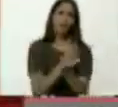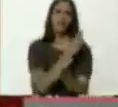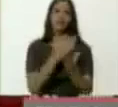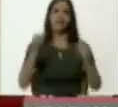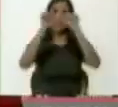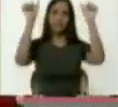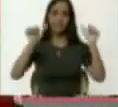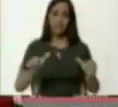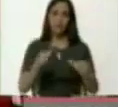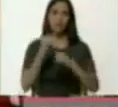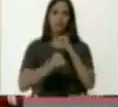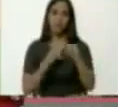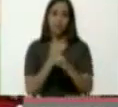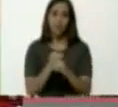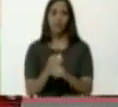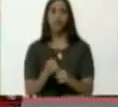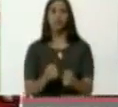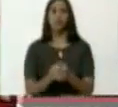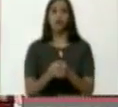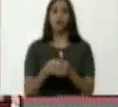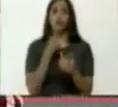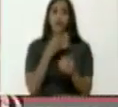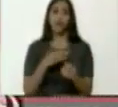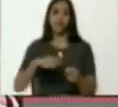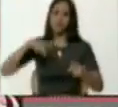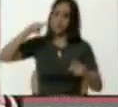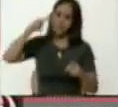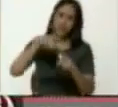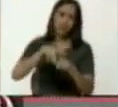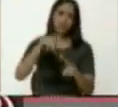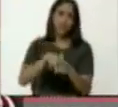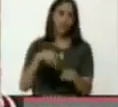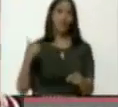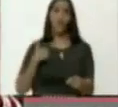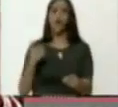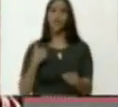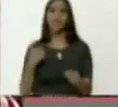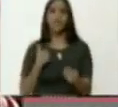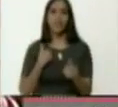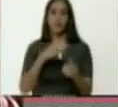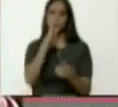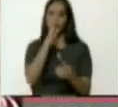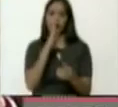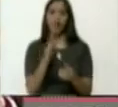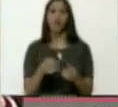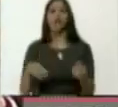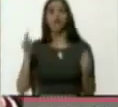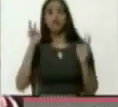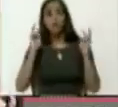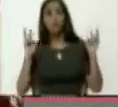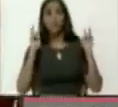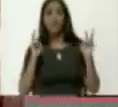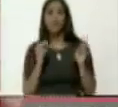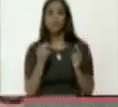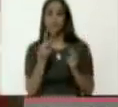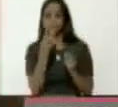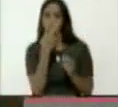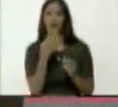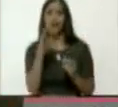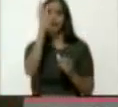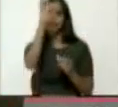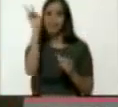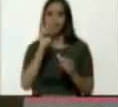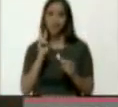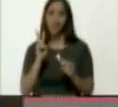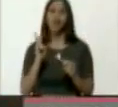internacional, la cacería de brujas que tienen de cualquier cuenta que supuestamente vuela al Estado venezolano, y por el otro lado,